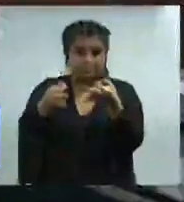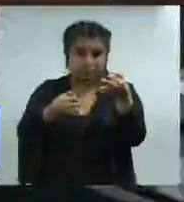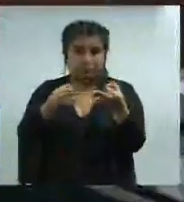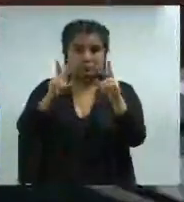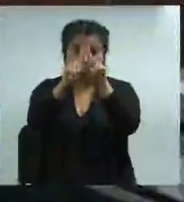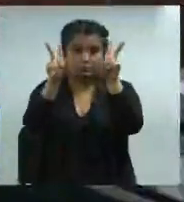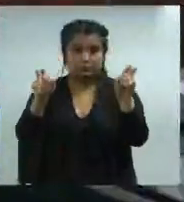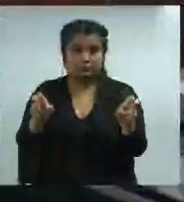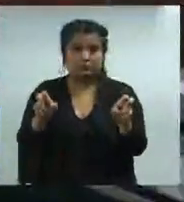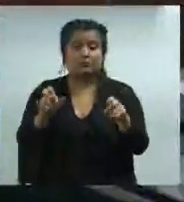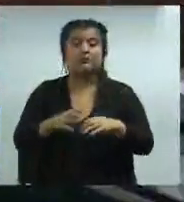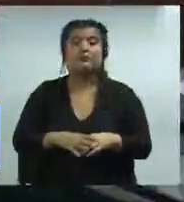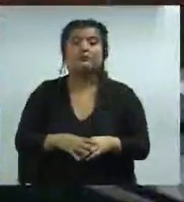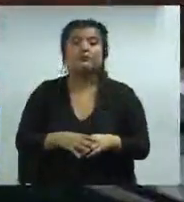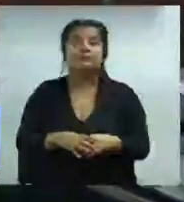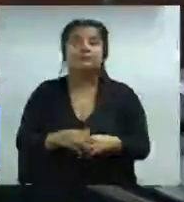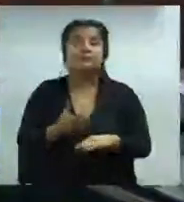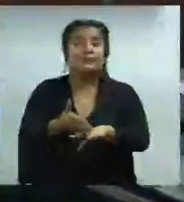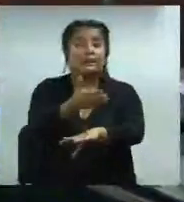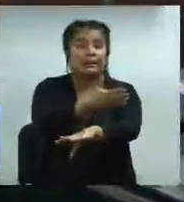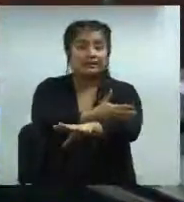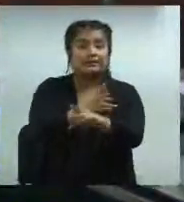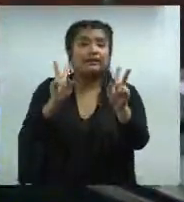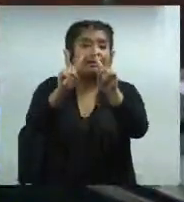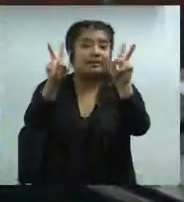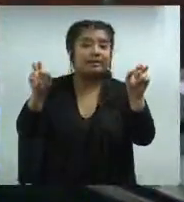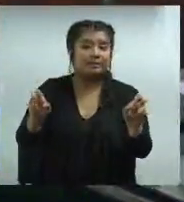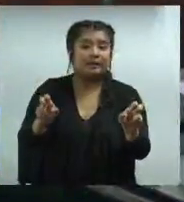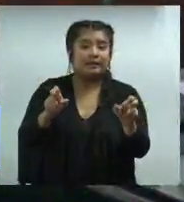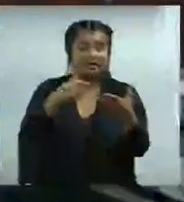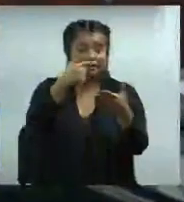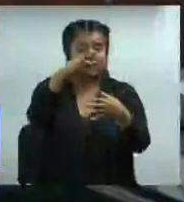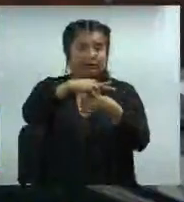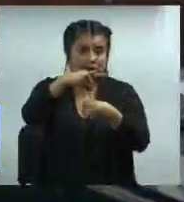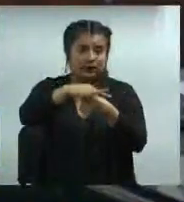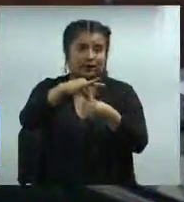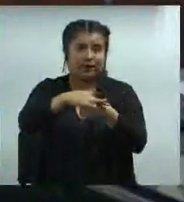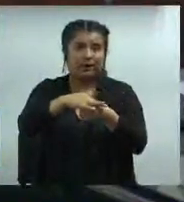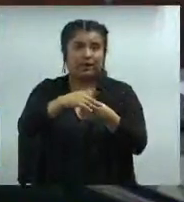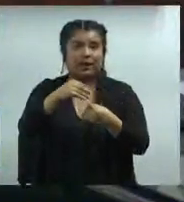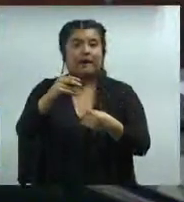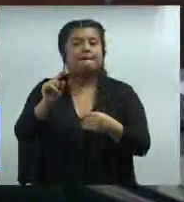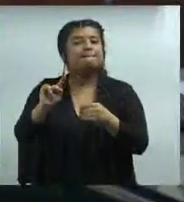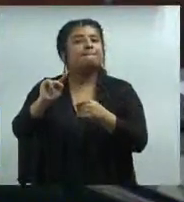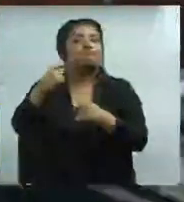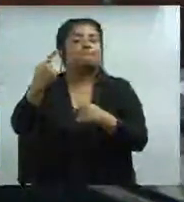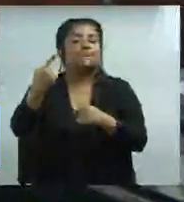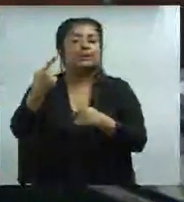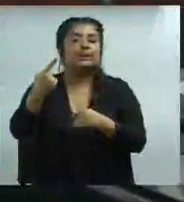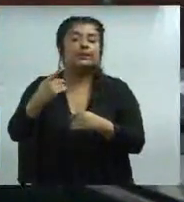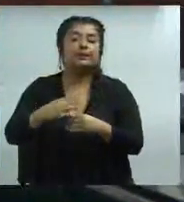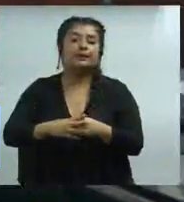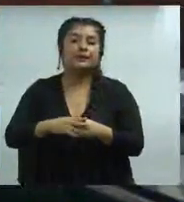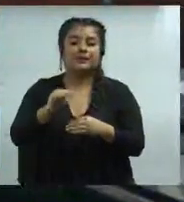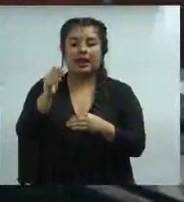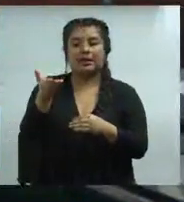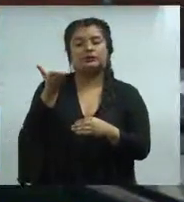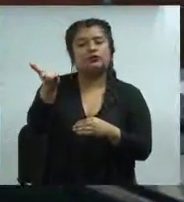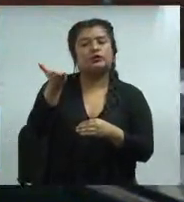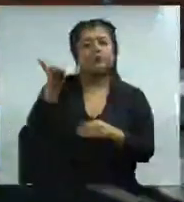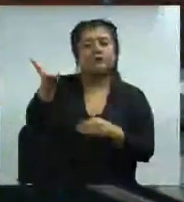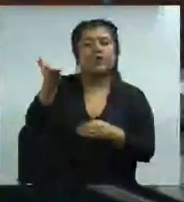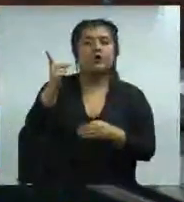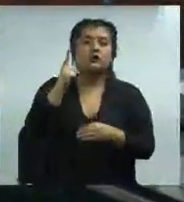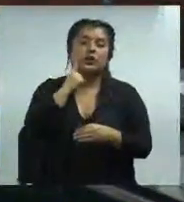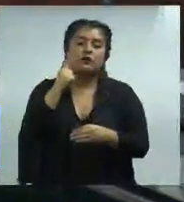no sé si antes de entrar a votación al tema, quisiéramos hacer una solicitud a los jefes